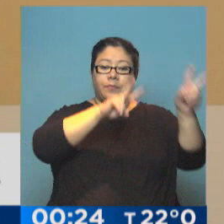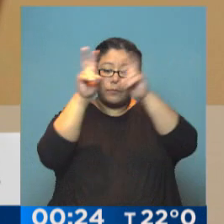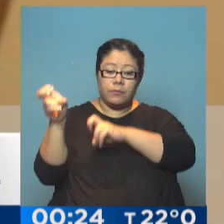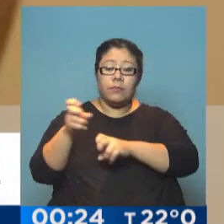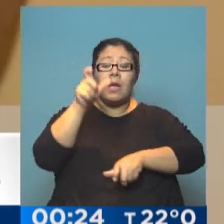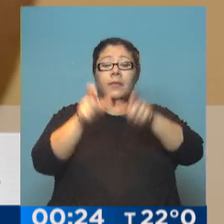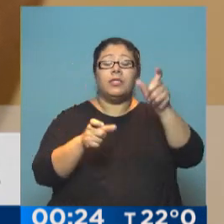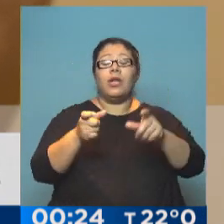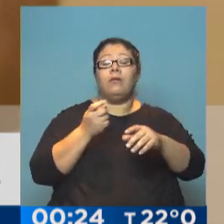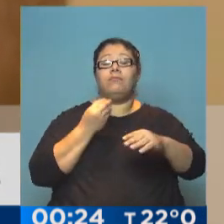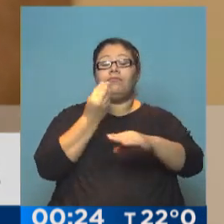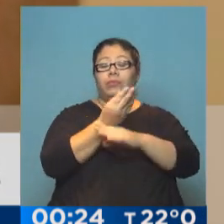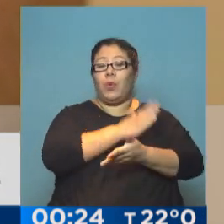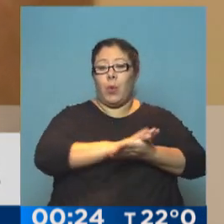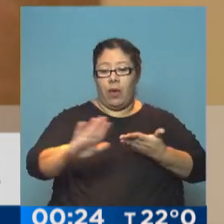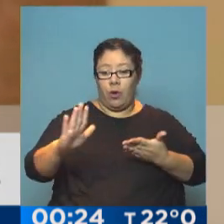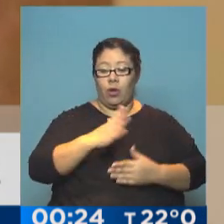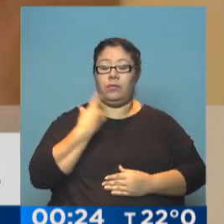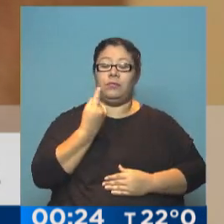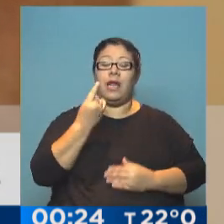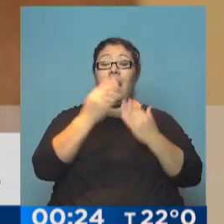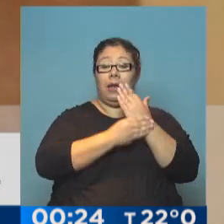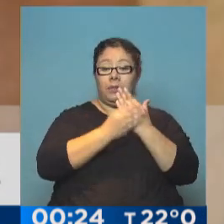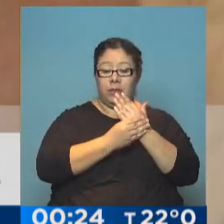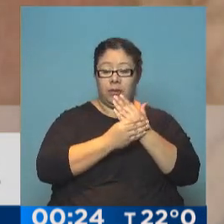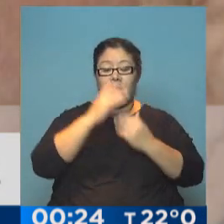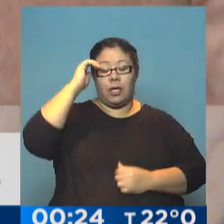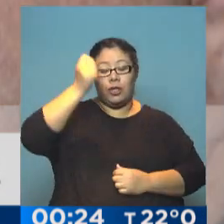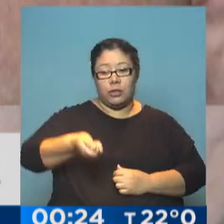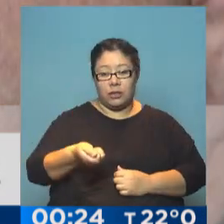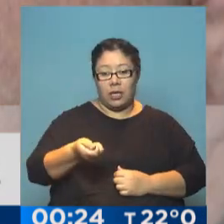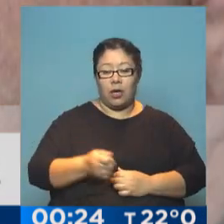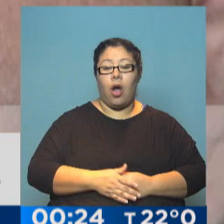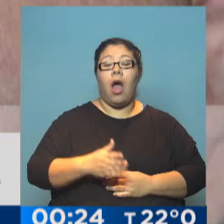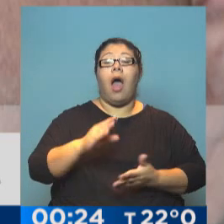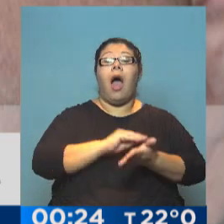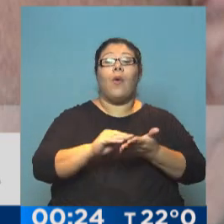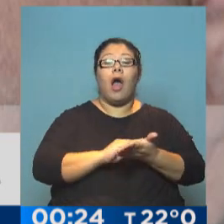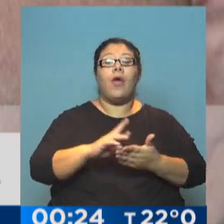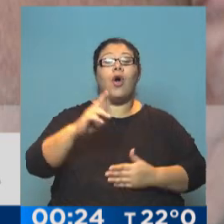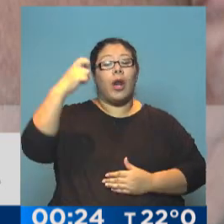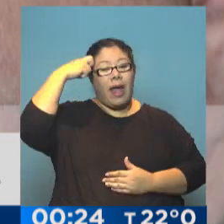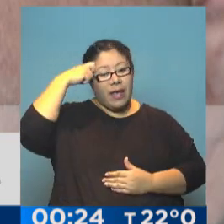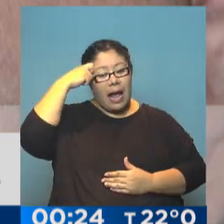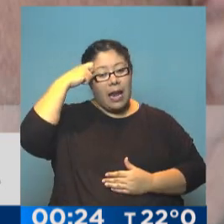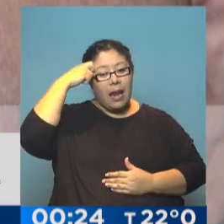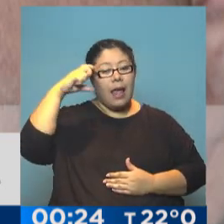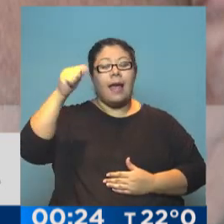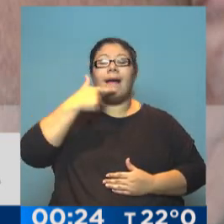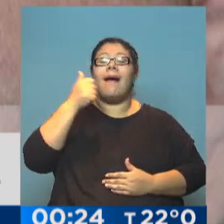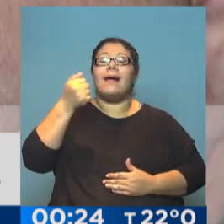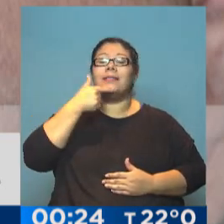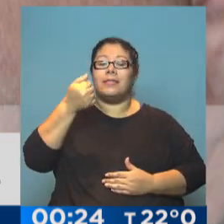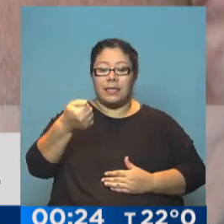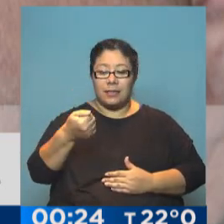en la magistratura. La presidencia del Consejo quedó a cargo del abogado radical Miguel Piedecasas, a quien secunda el